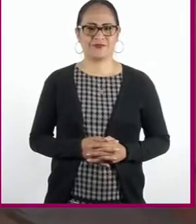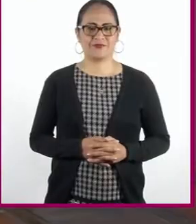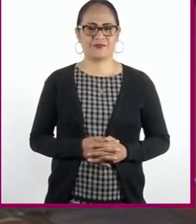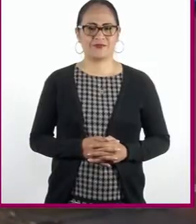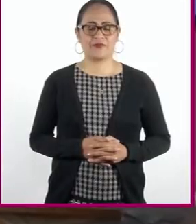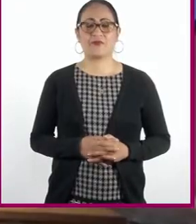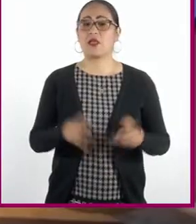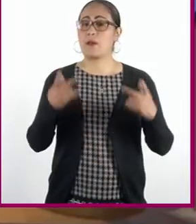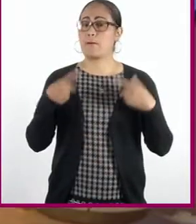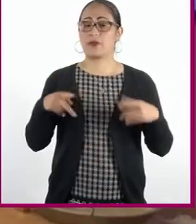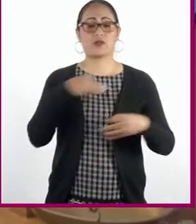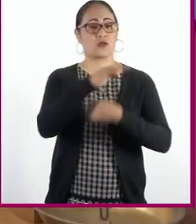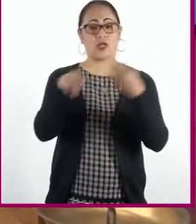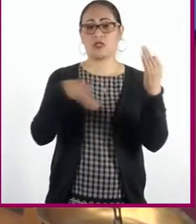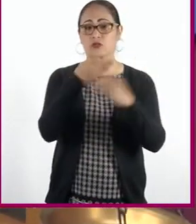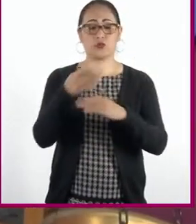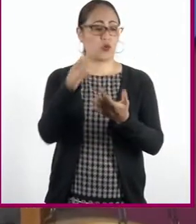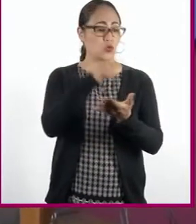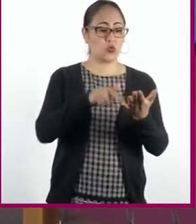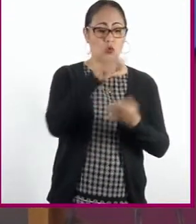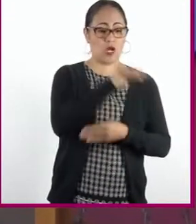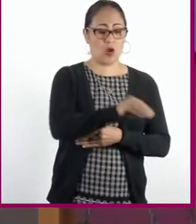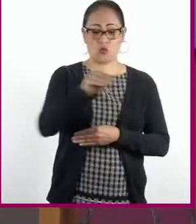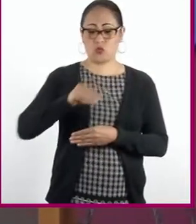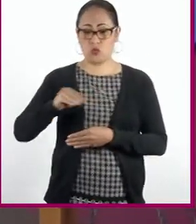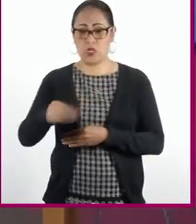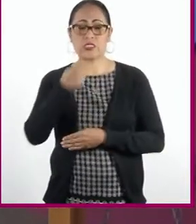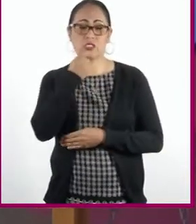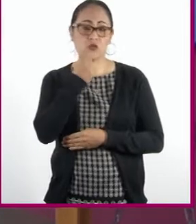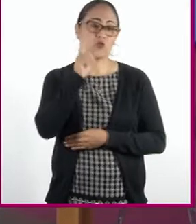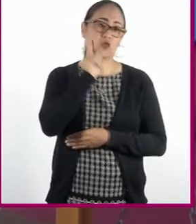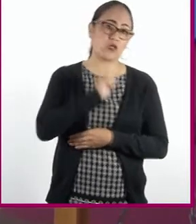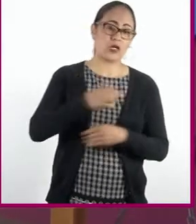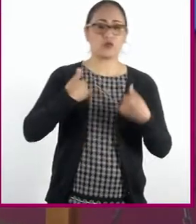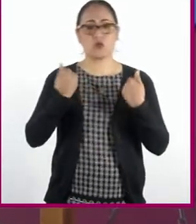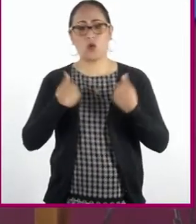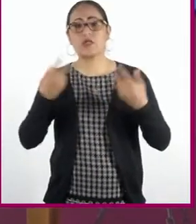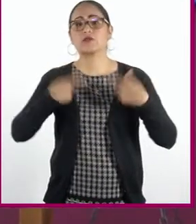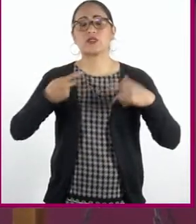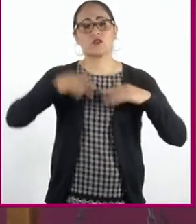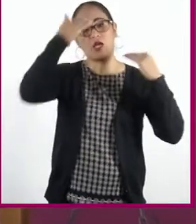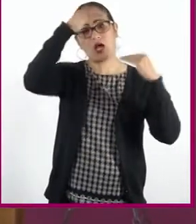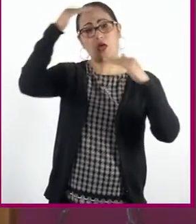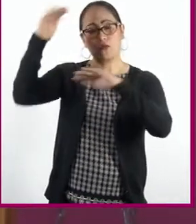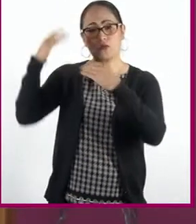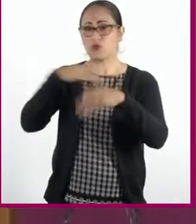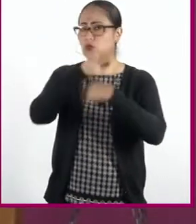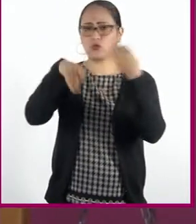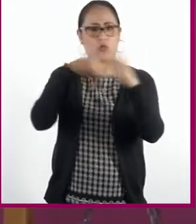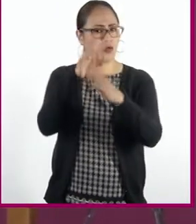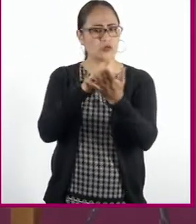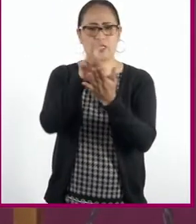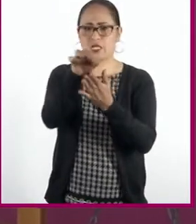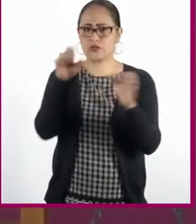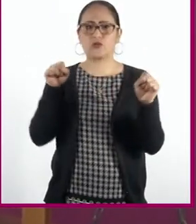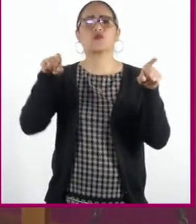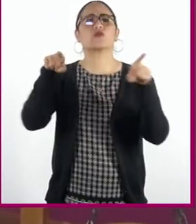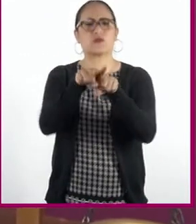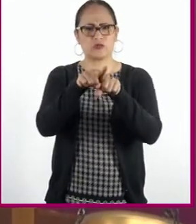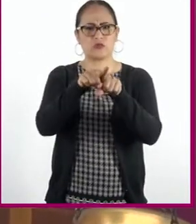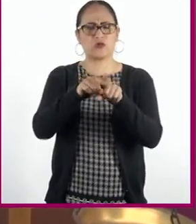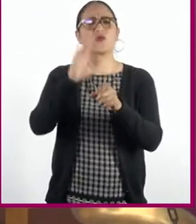las personas en todas partes, seamos niños, niñas, jóvenes o personas adultas, tenemos los mismos derechos como resultado